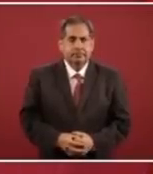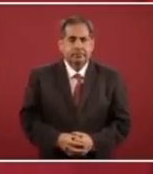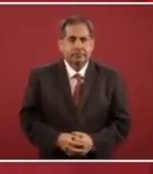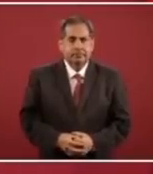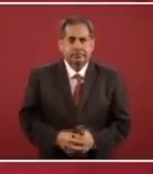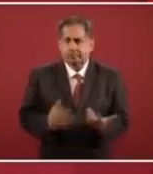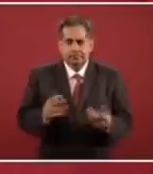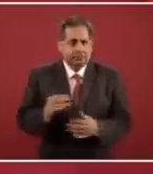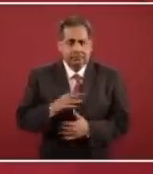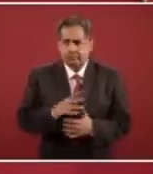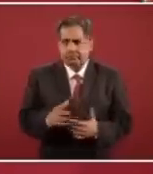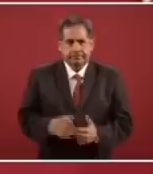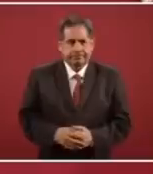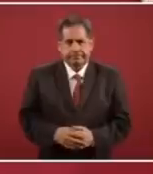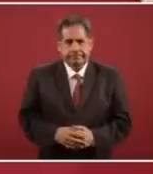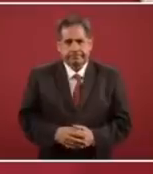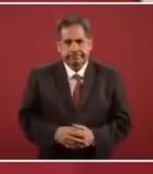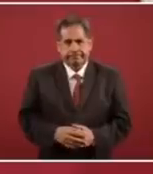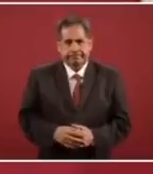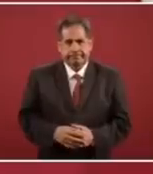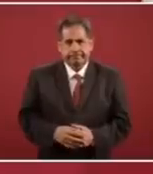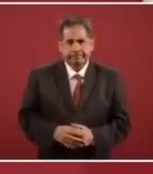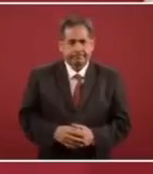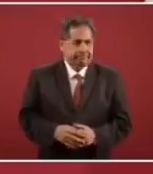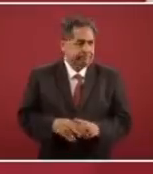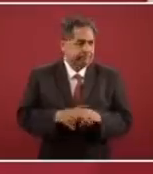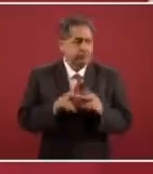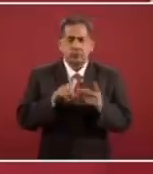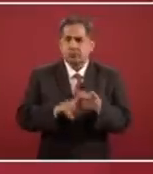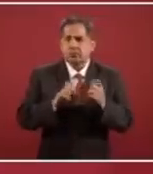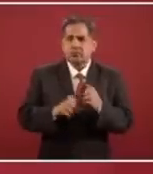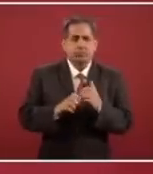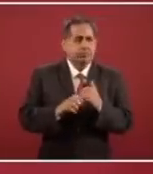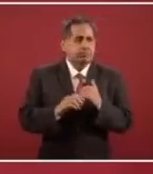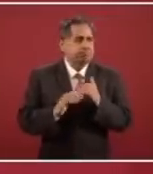pues no tiene ningún límite.